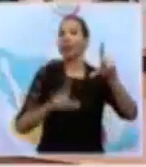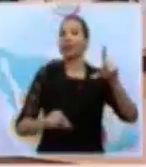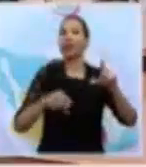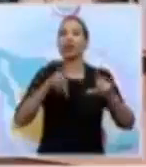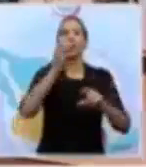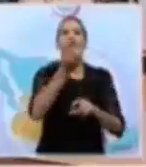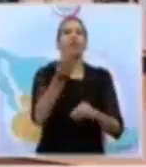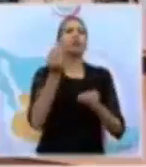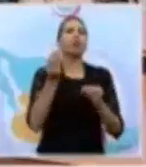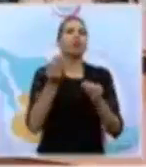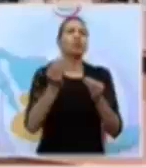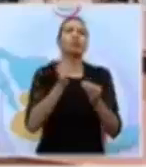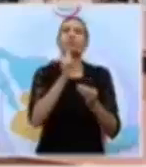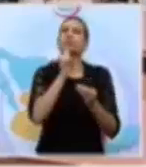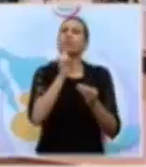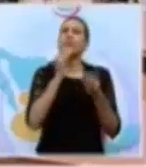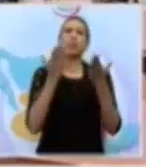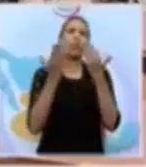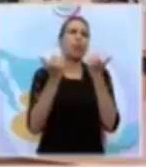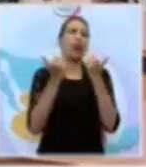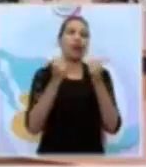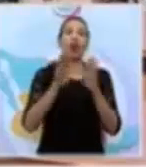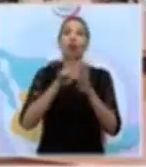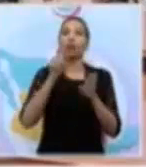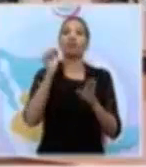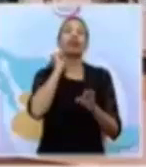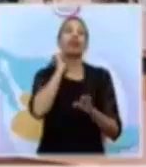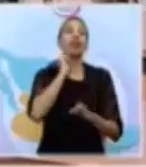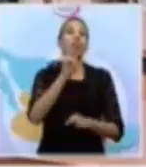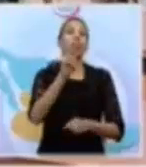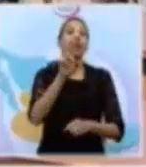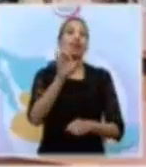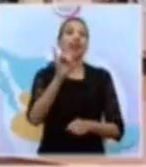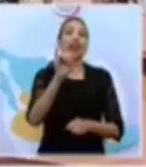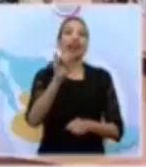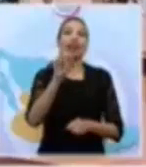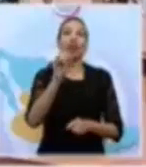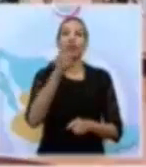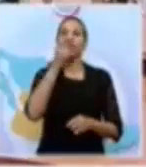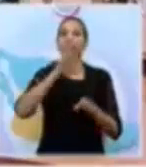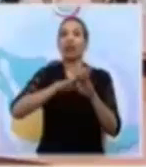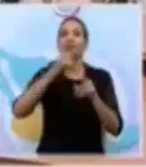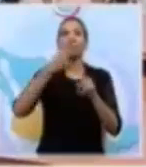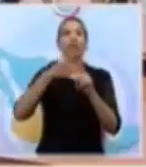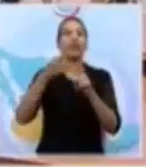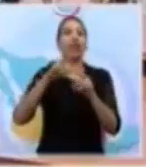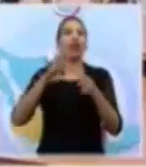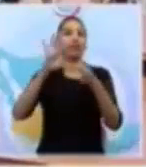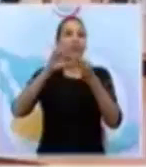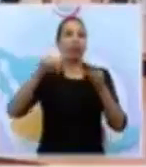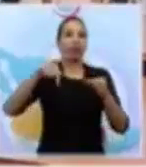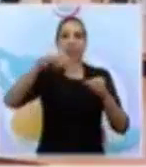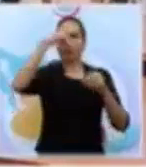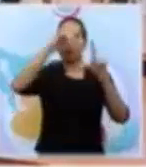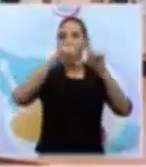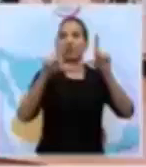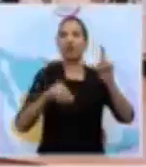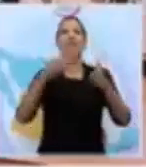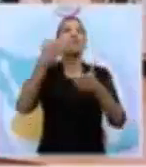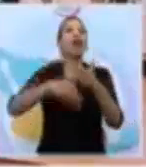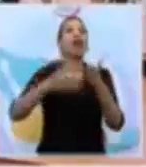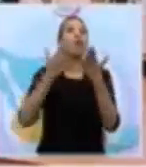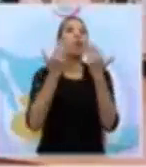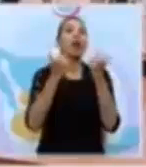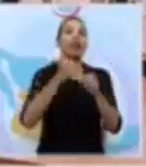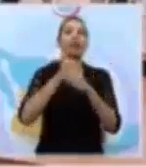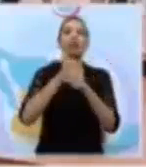muchos todavía no tienen. Yo creo que el senador Preciado mencionó, realmente más de la mitad de la población mexicana carece, no